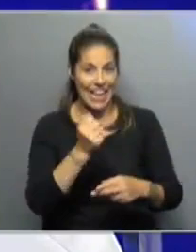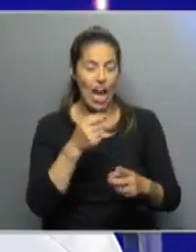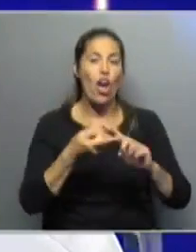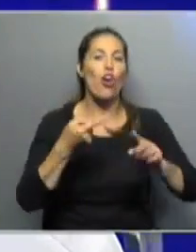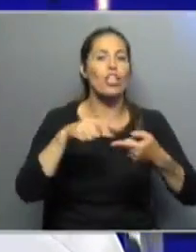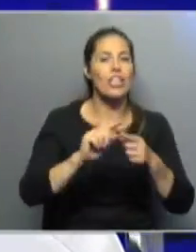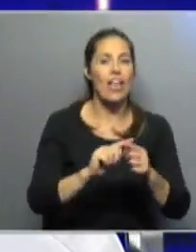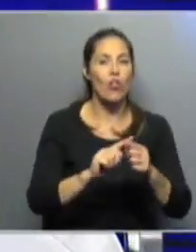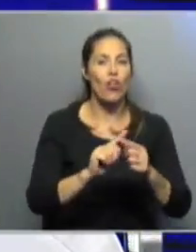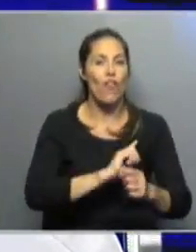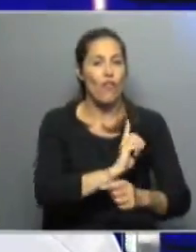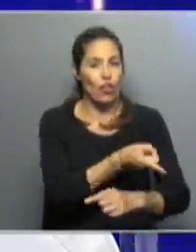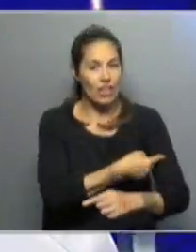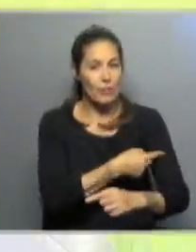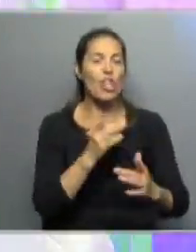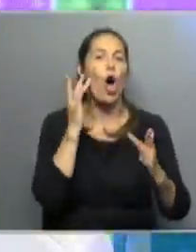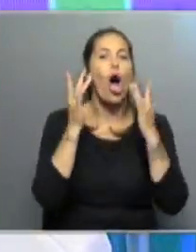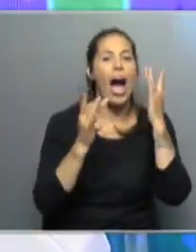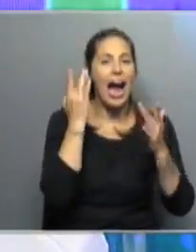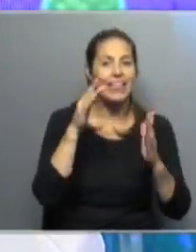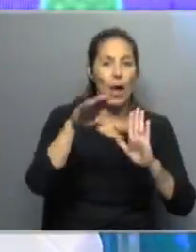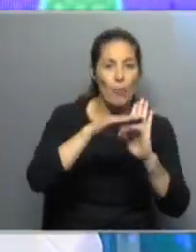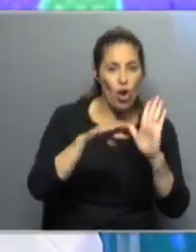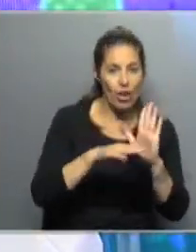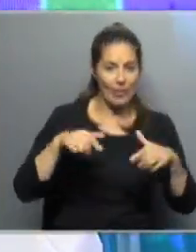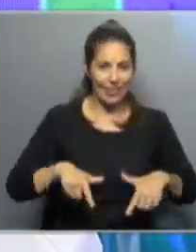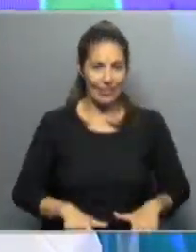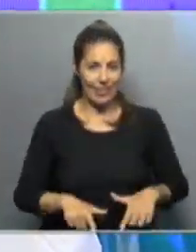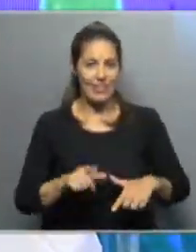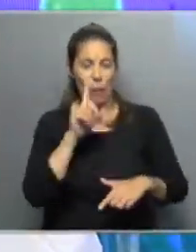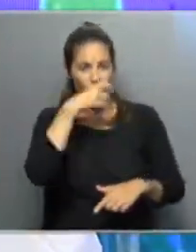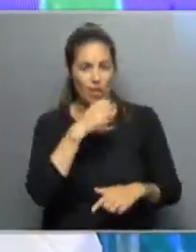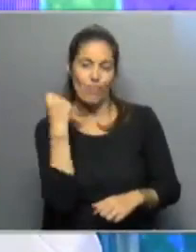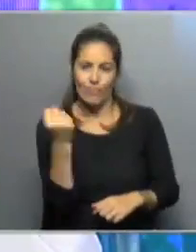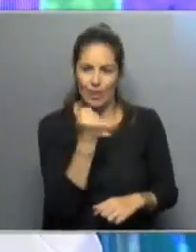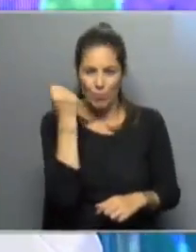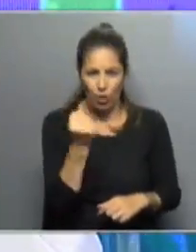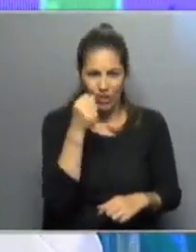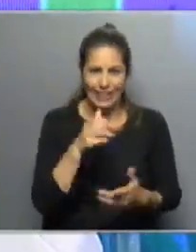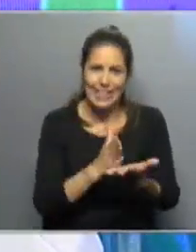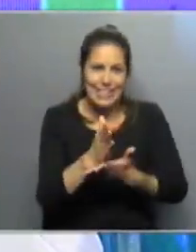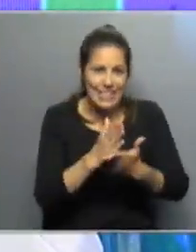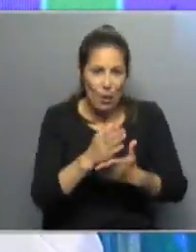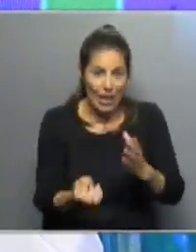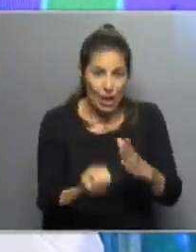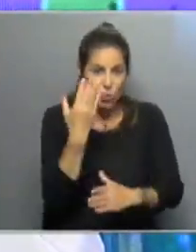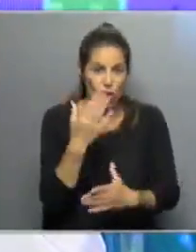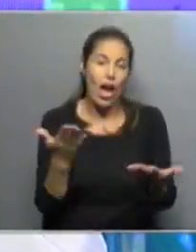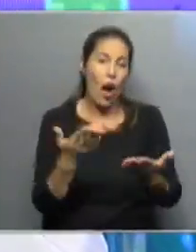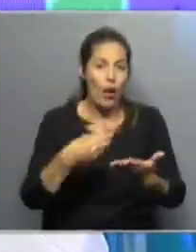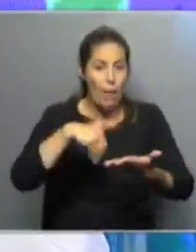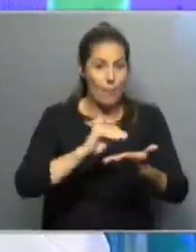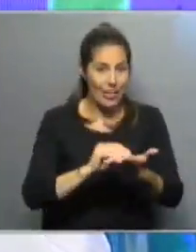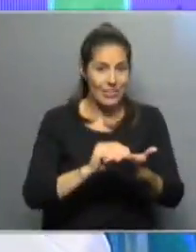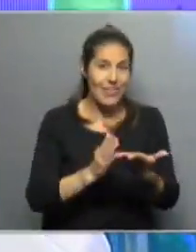de fortalecimiento de las artes, ese programa de la Intendencia de Montevideo tan importante siempre, desde que nació y ahora más que nunca